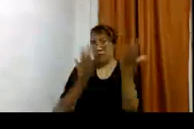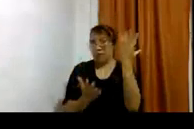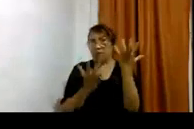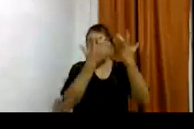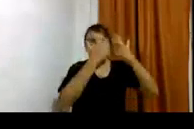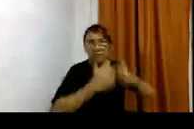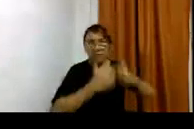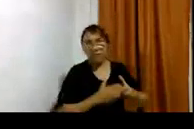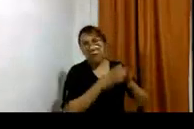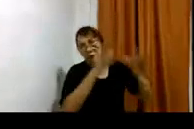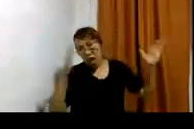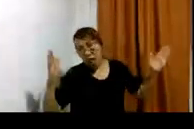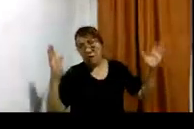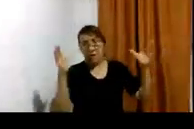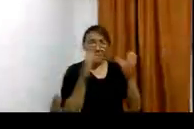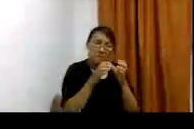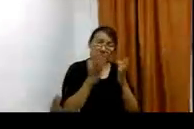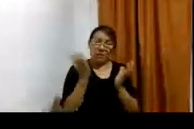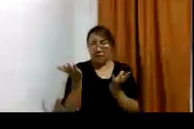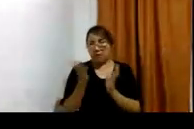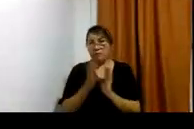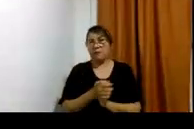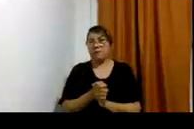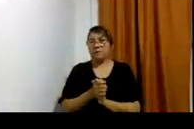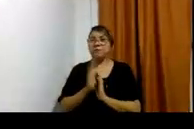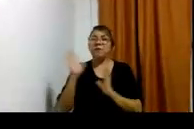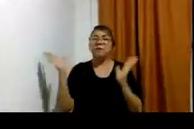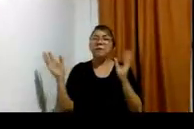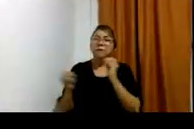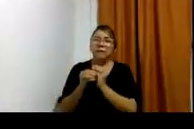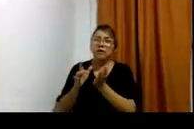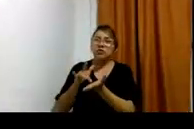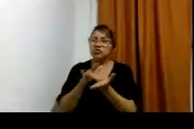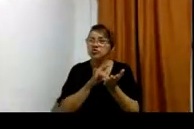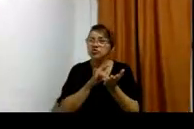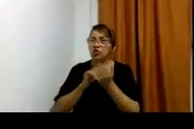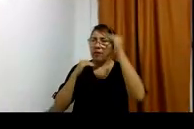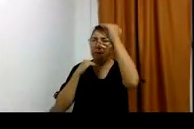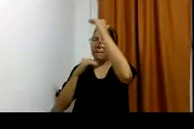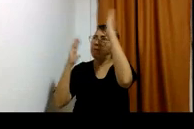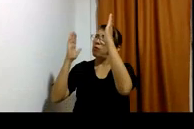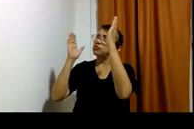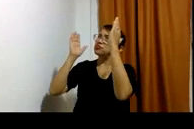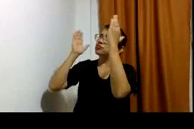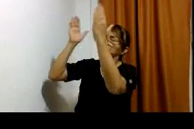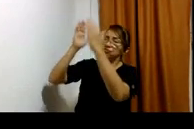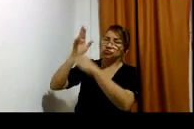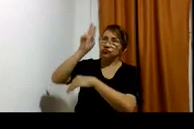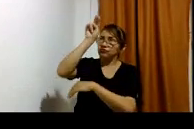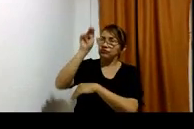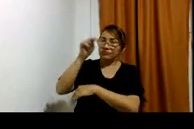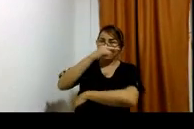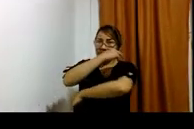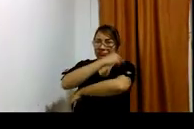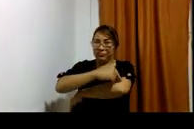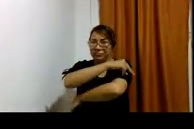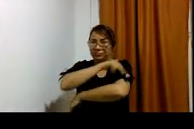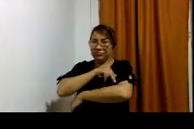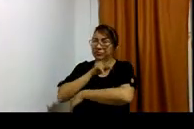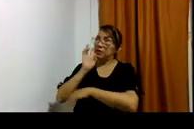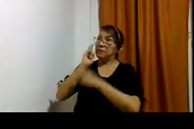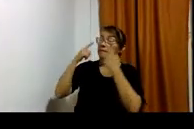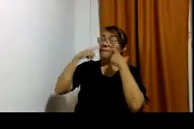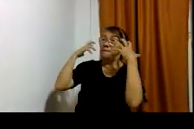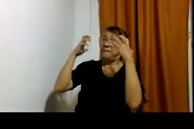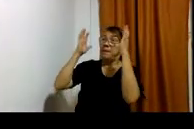que debo tener bastantes recursos. La ubicación del botiquín debe estar siempre en un sitio de acceso fácil y que yo lo pueda